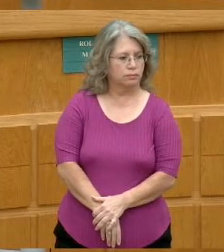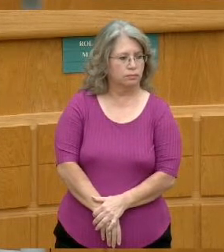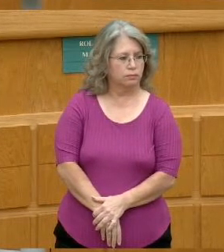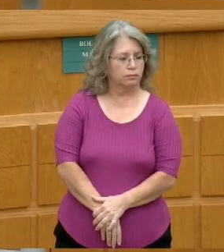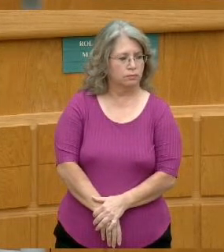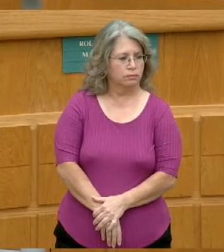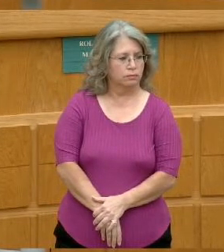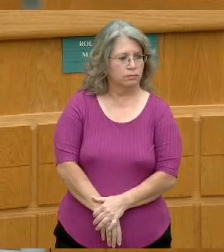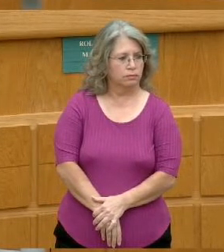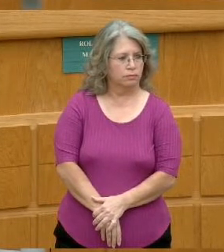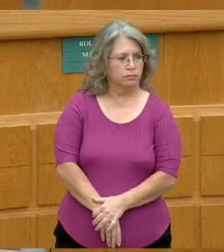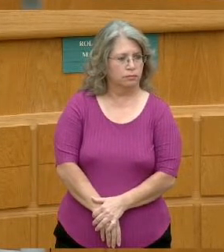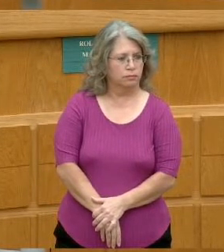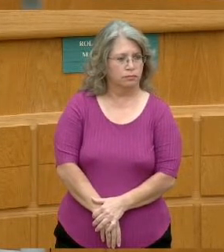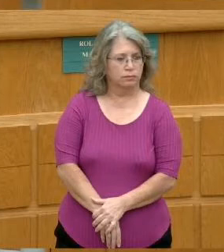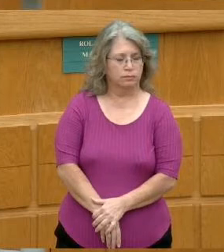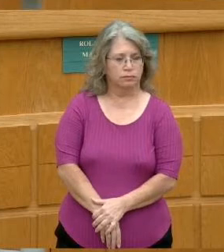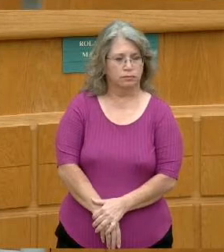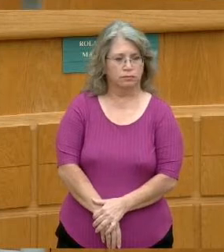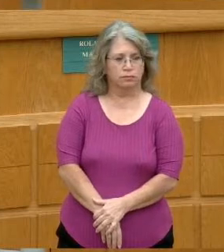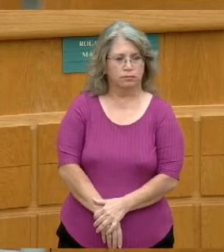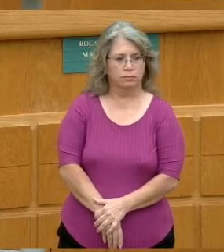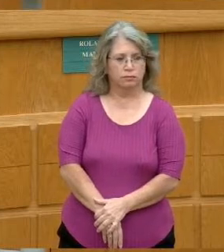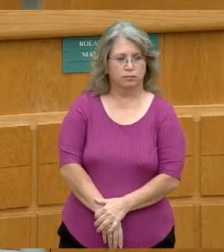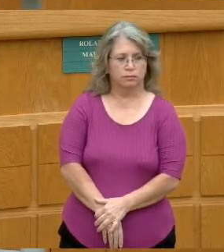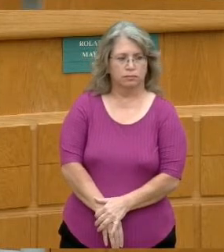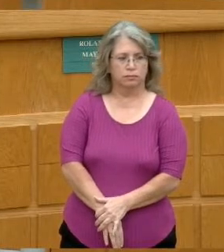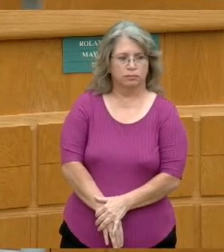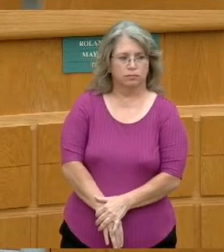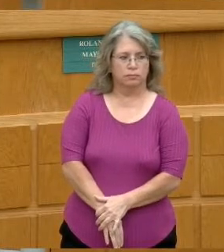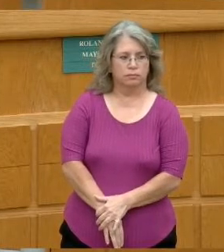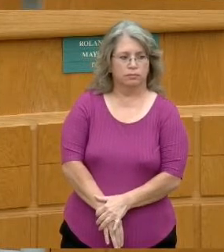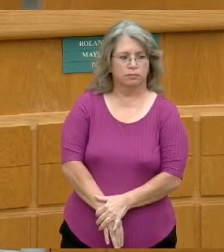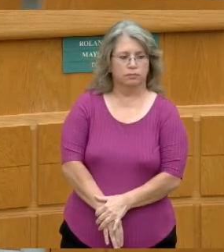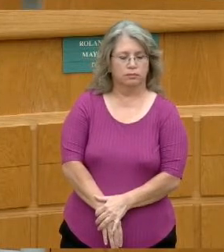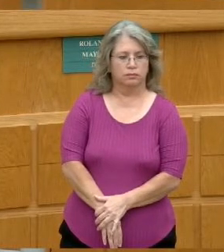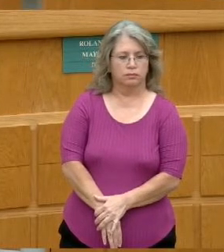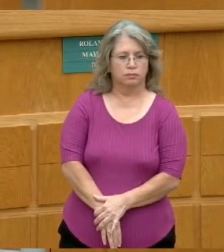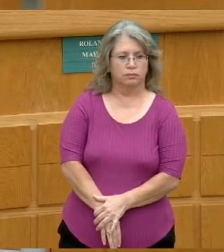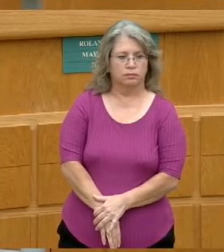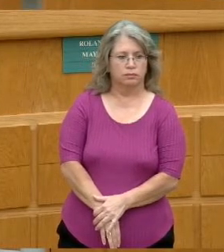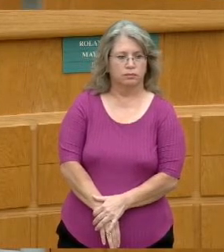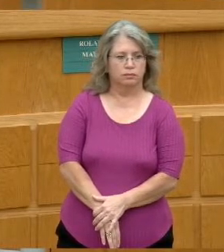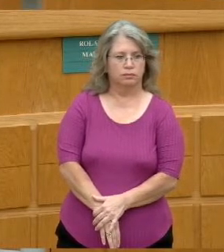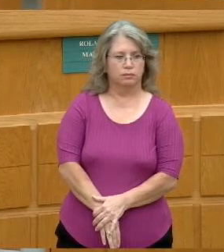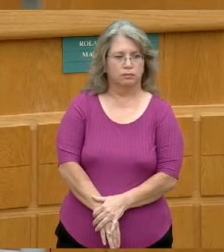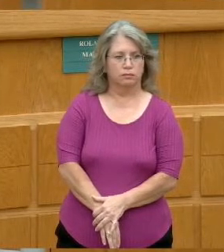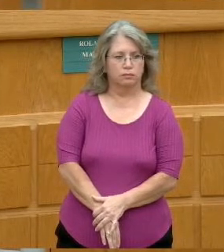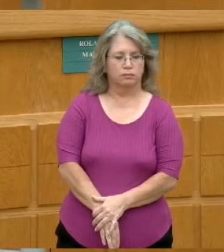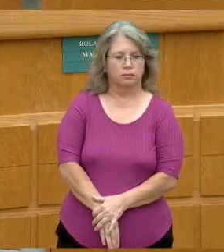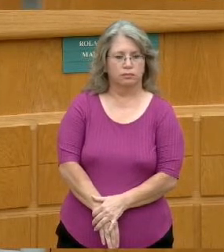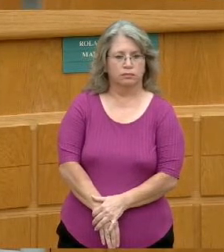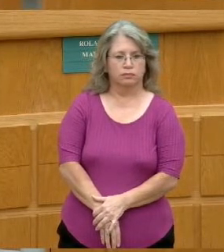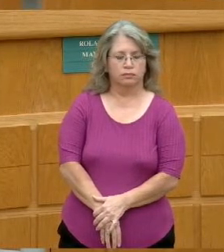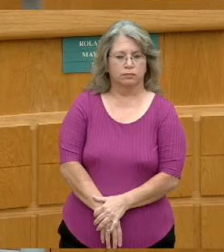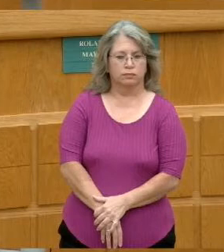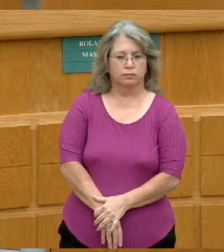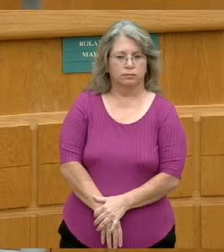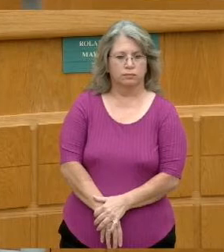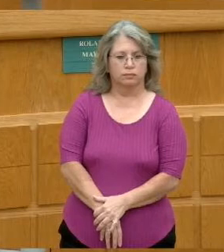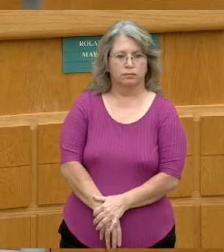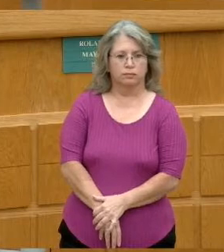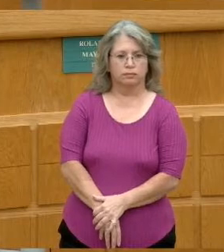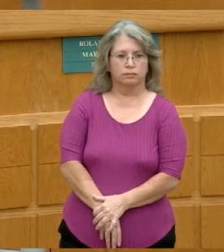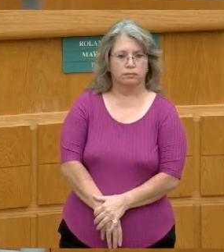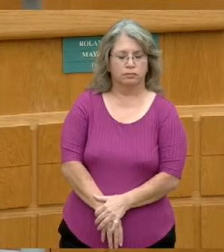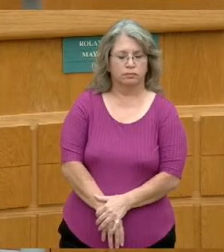los residentes que han hecho todo lo posible por evitar más contagios. Sabemos que toda esta información es muy repetitiva, pero se ha demostrado que está teniendo